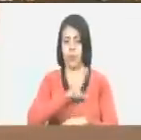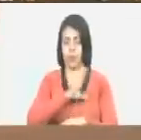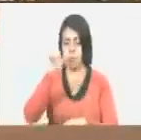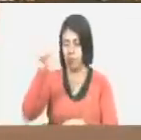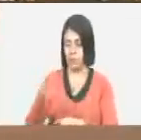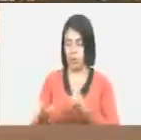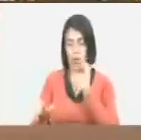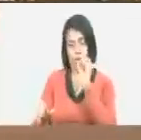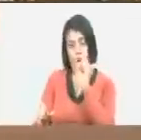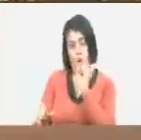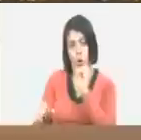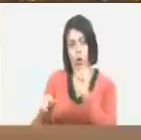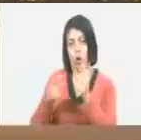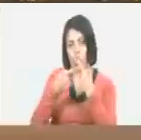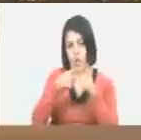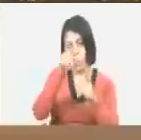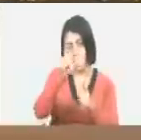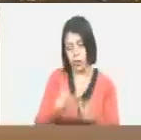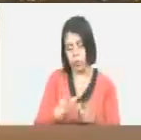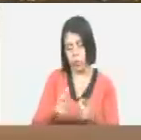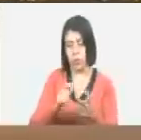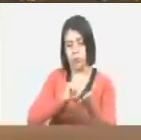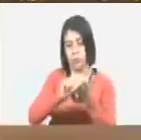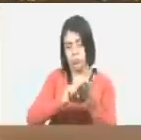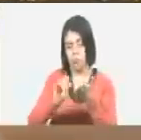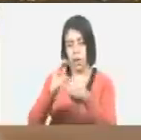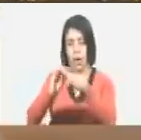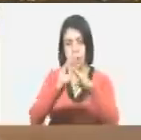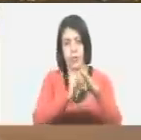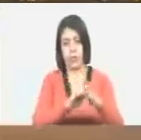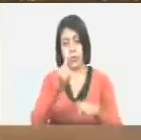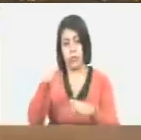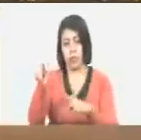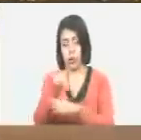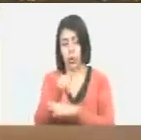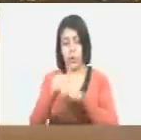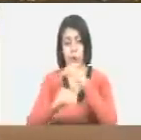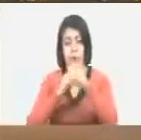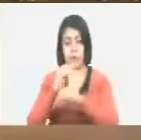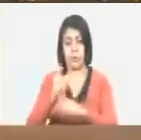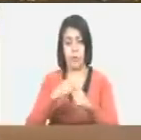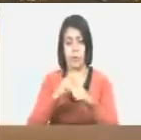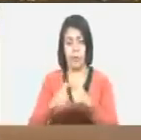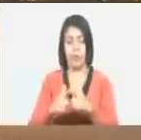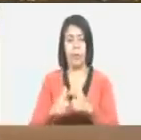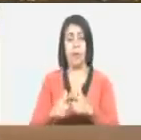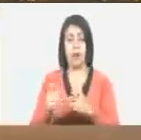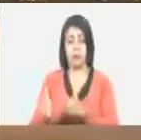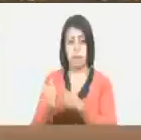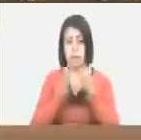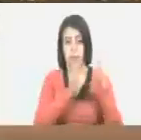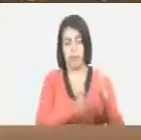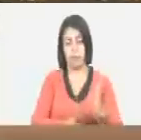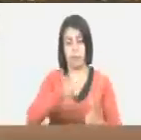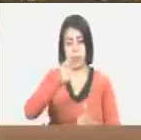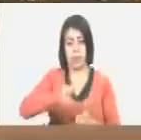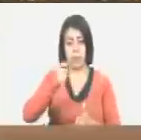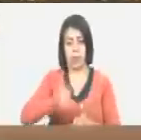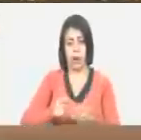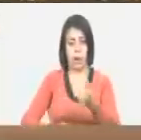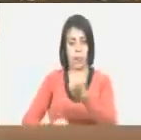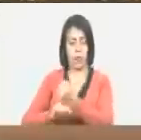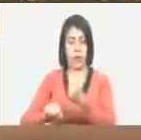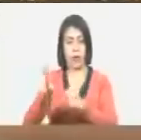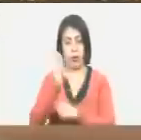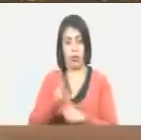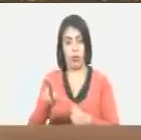o a través de apoderado. Cuando no resulte posible efectuar esta notificación, se dispondrá su emplazamiento. El tribunal favorecerá el